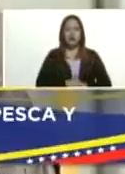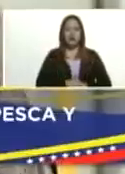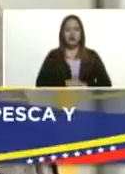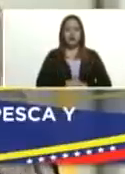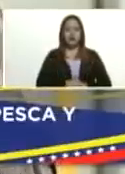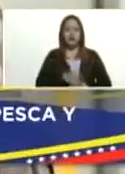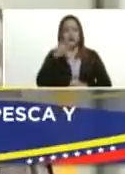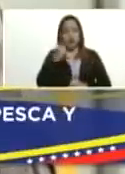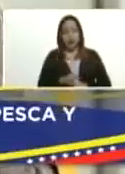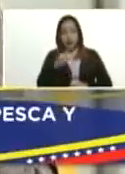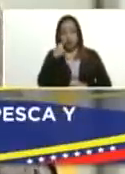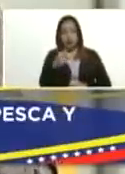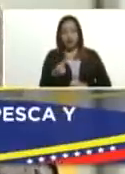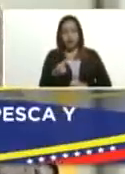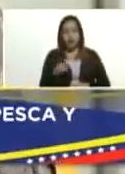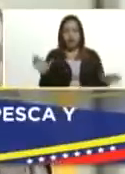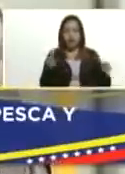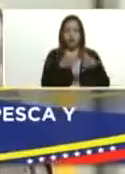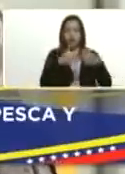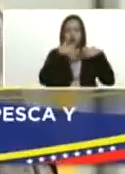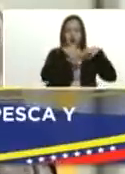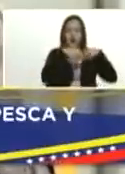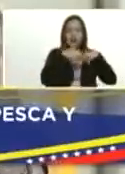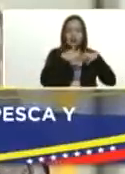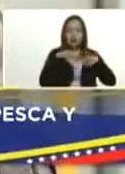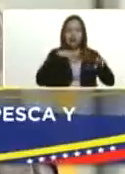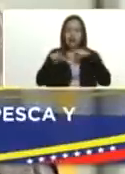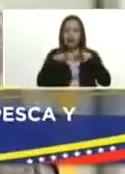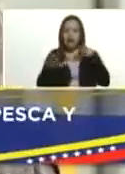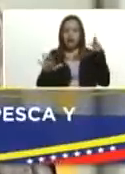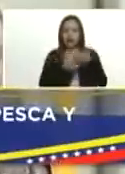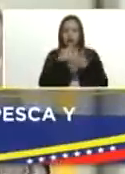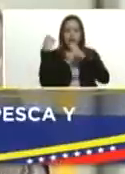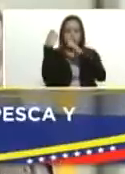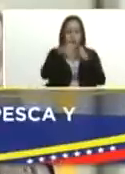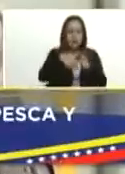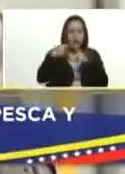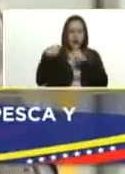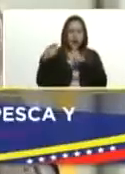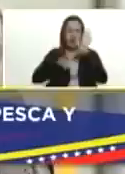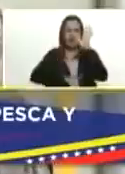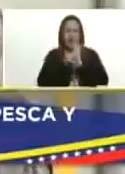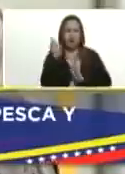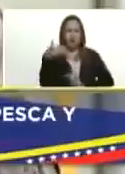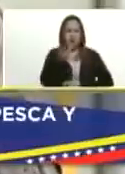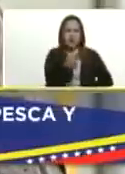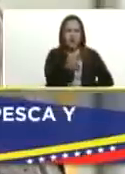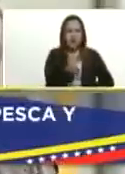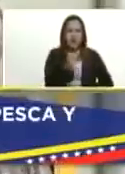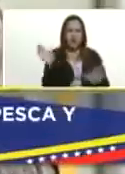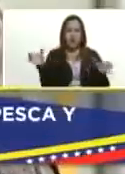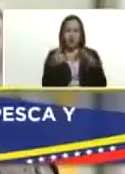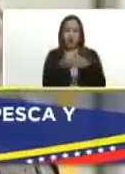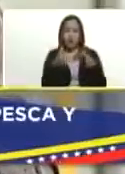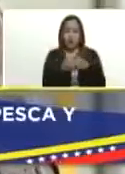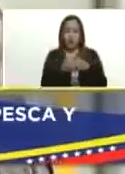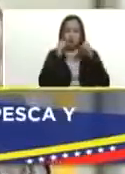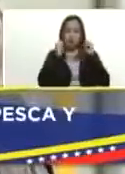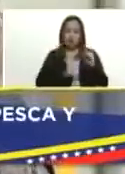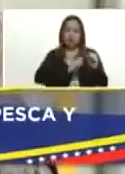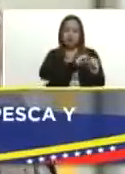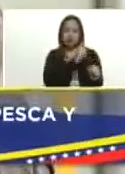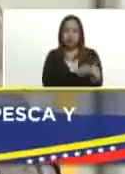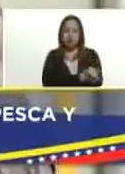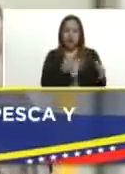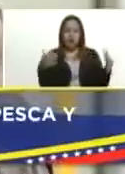que decir que el sector empresarial vinculado a la pesca y a la acuicultura es un sector heroico, es